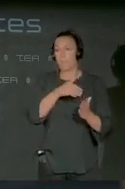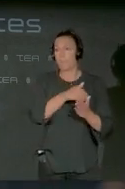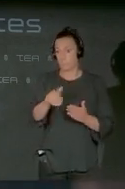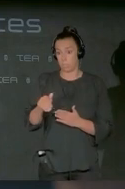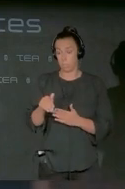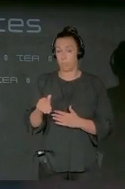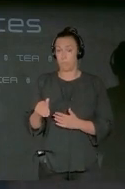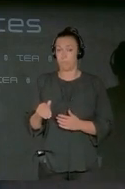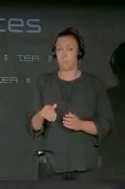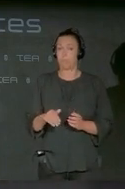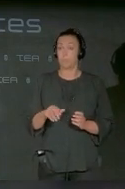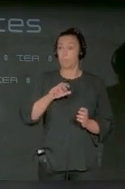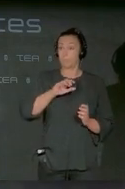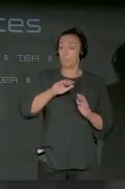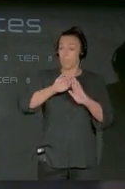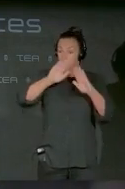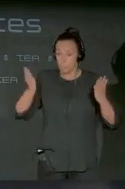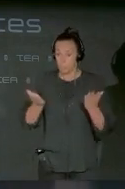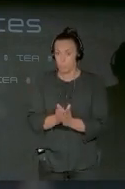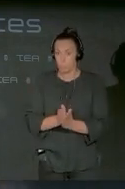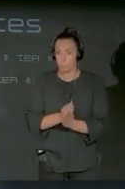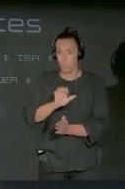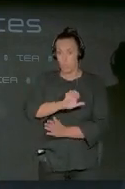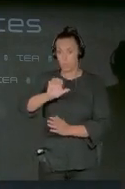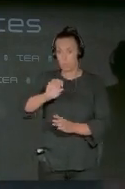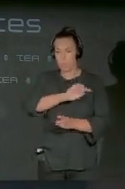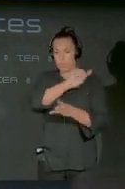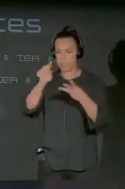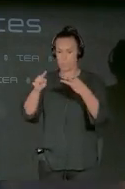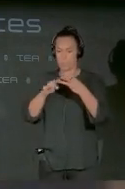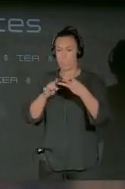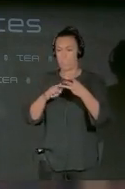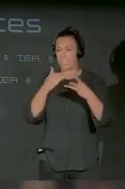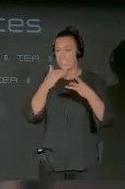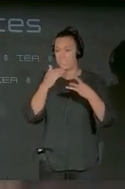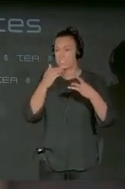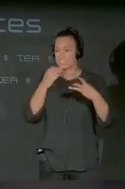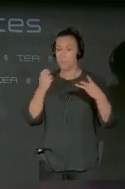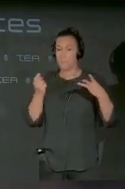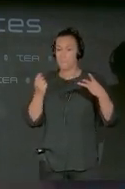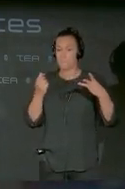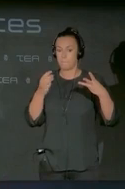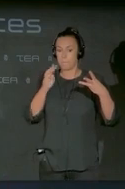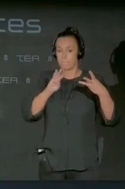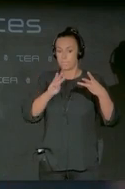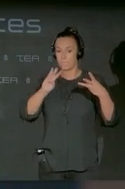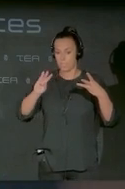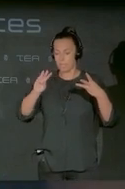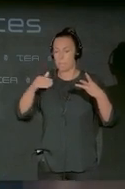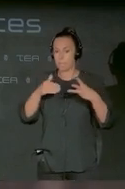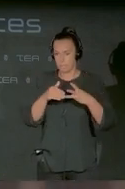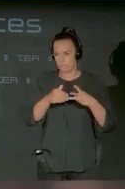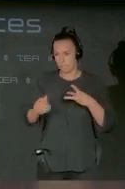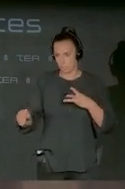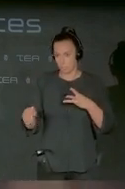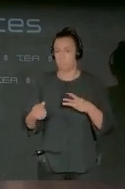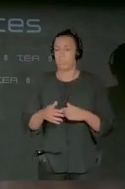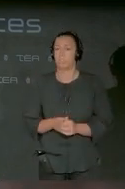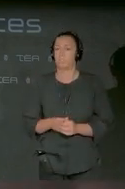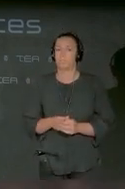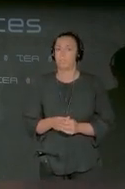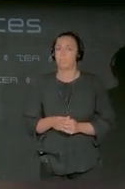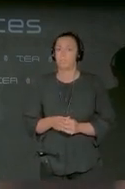región a nivel mundial, rozando los 33.000 millones generados. Se estima que en la Unión Europea más de 87.000 personas